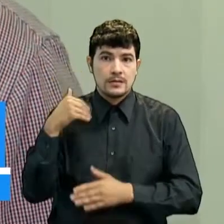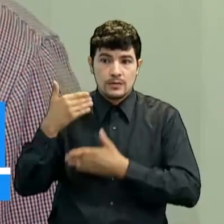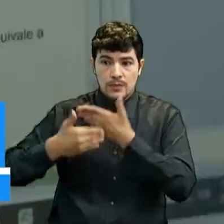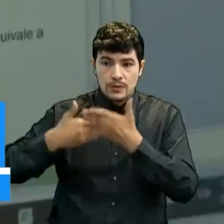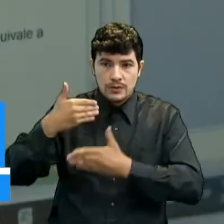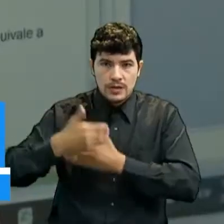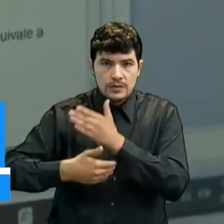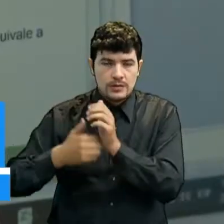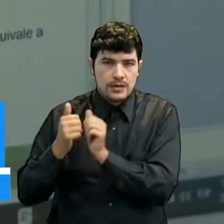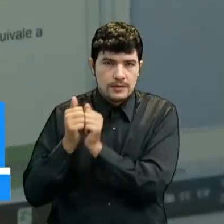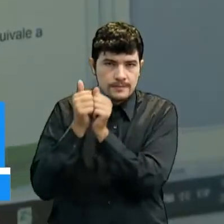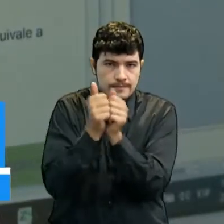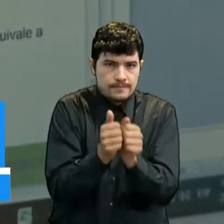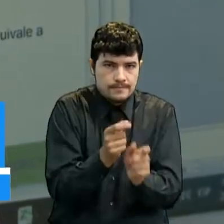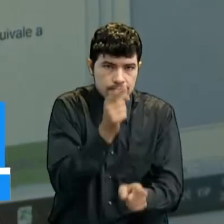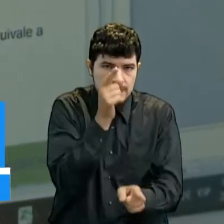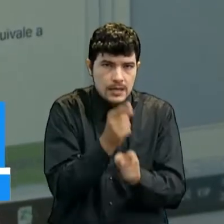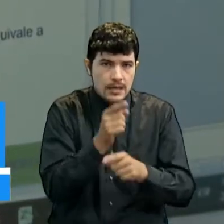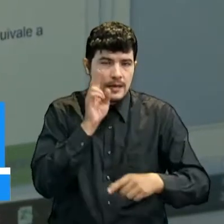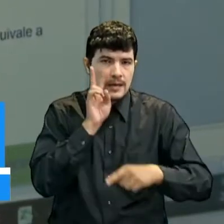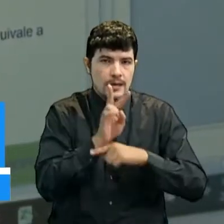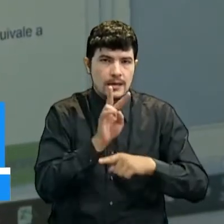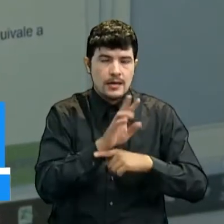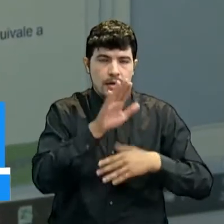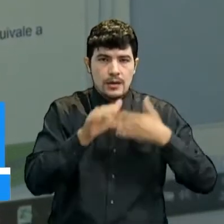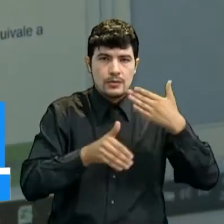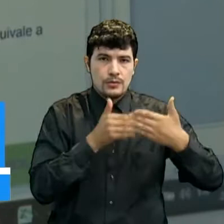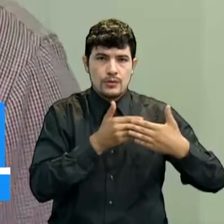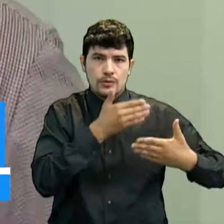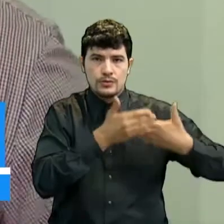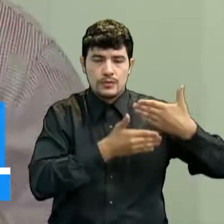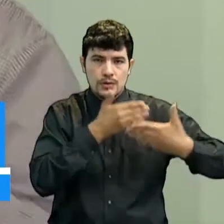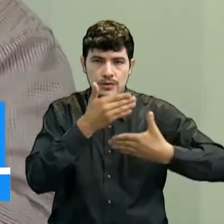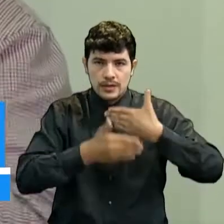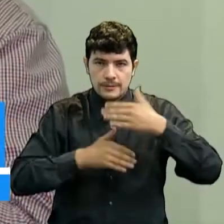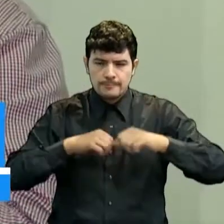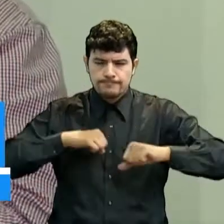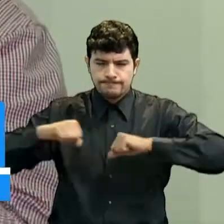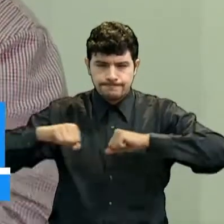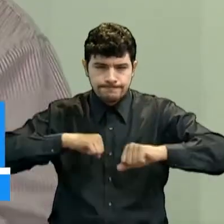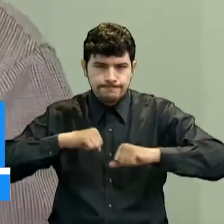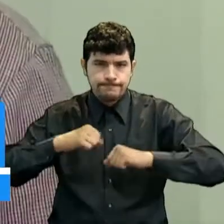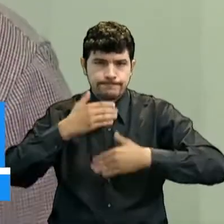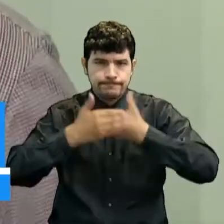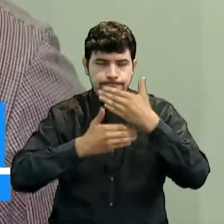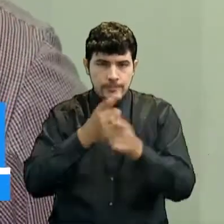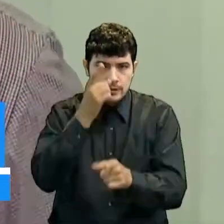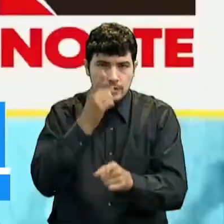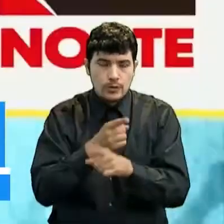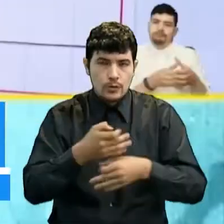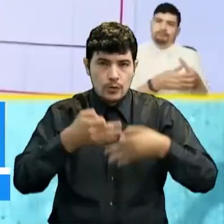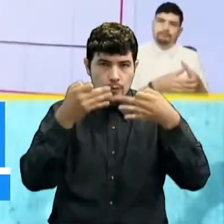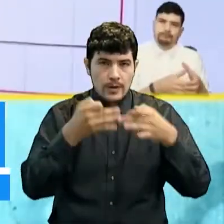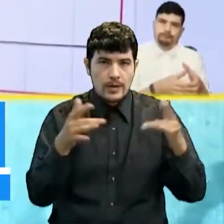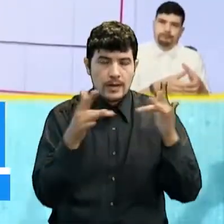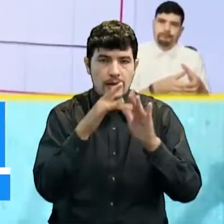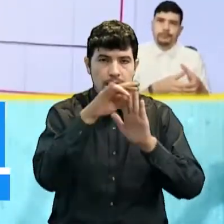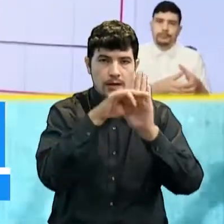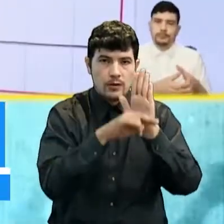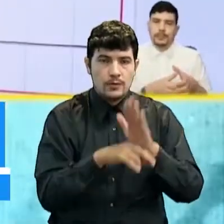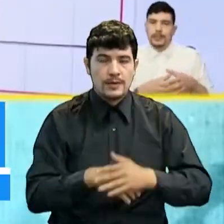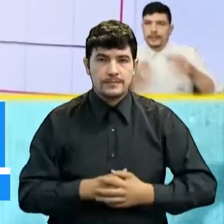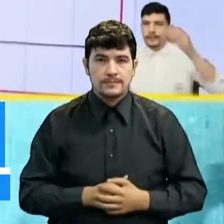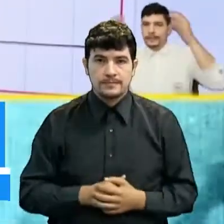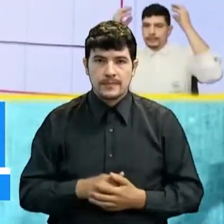hecho como esa vigilancia de que todos los procesos actúen según la normatividad. Reforzando